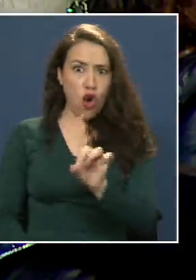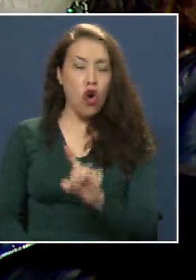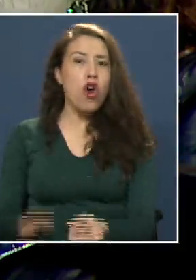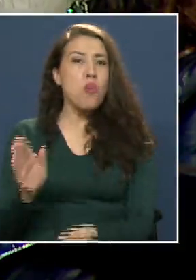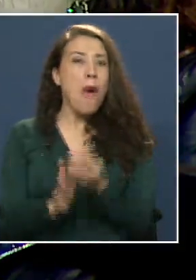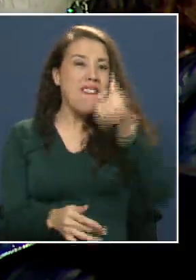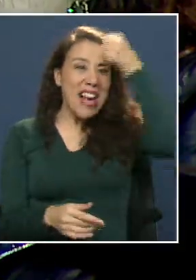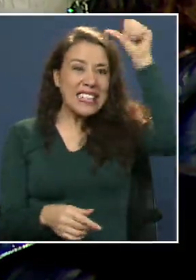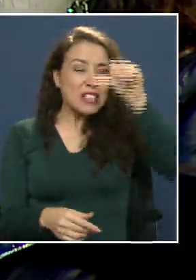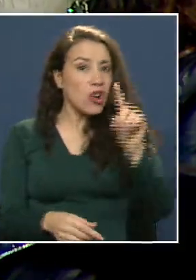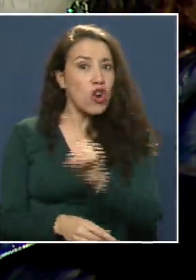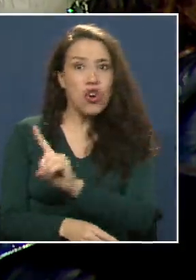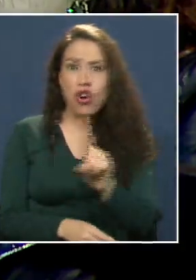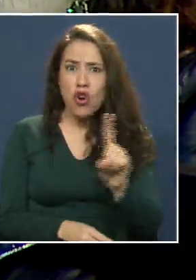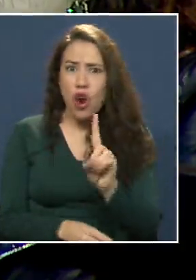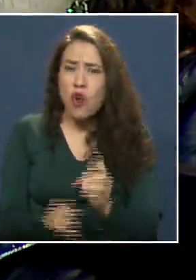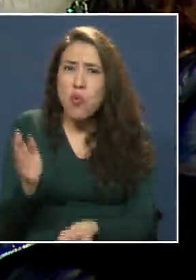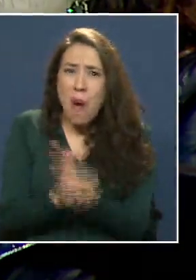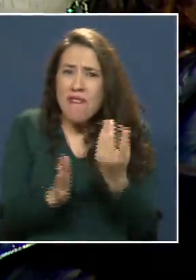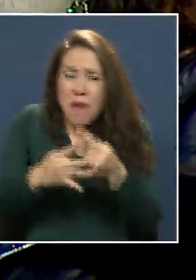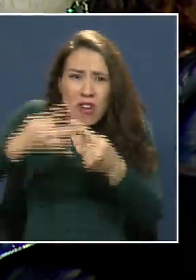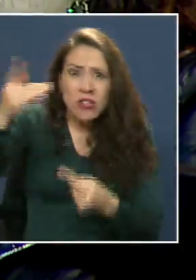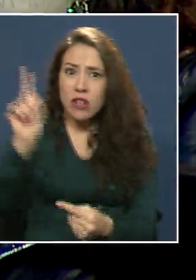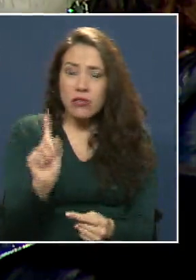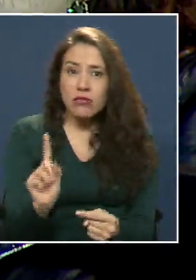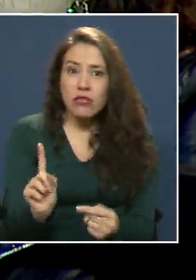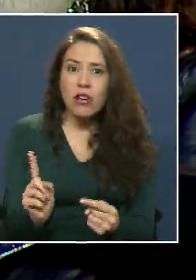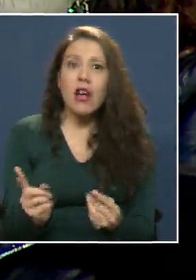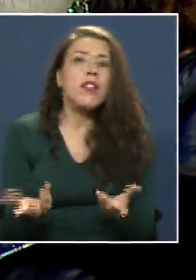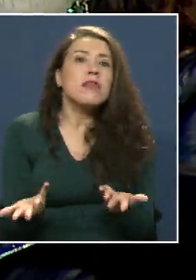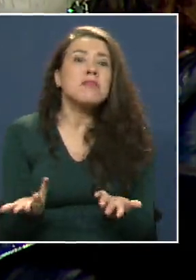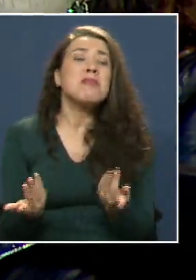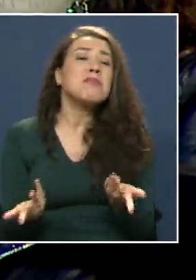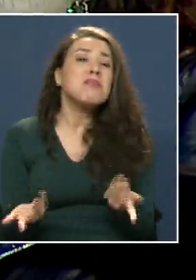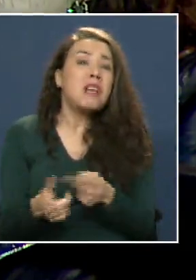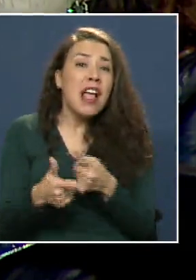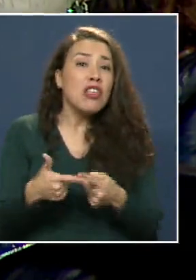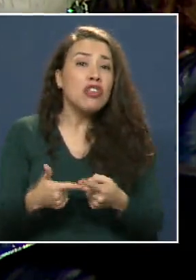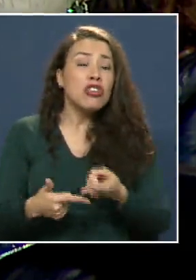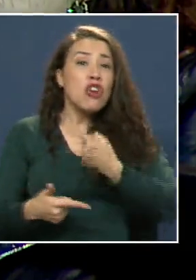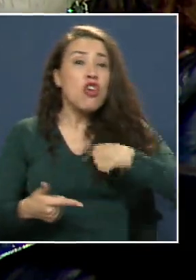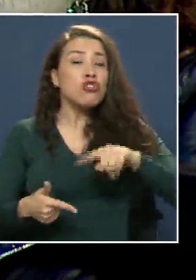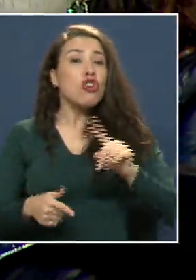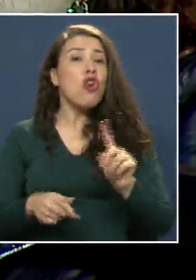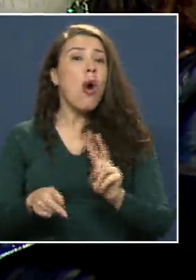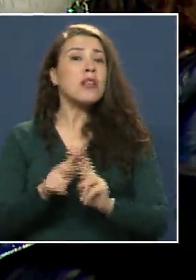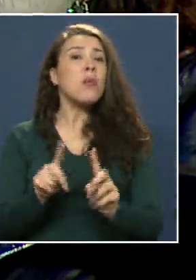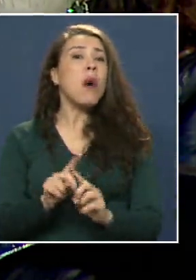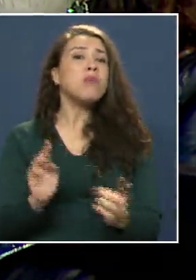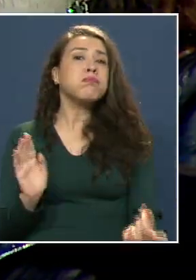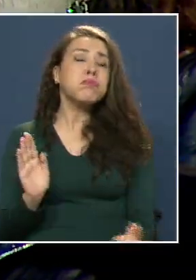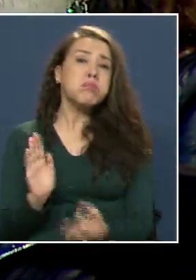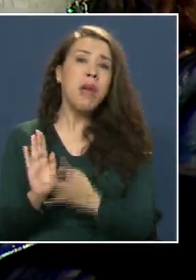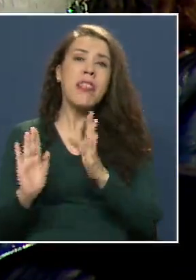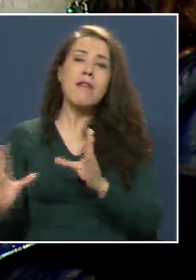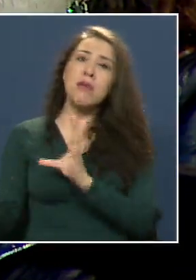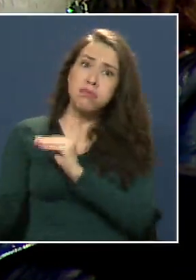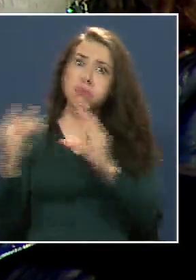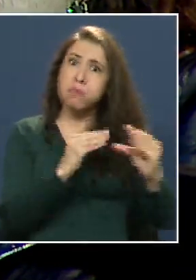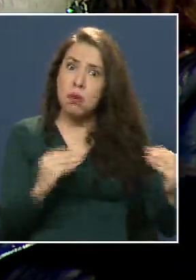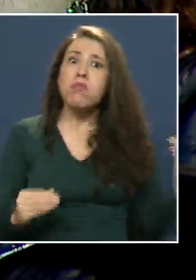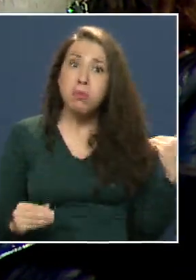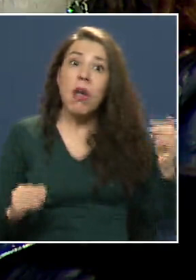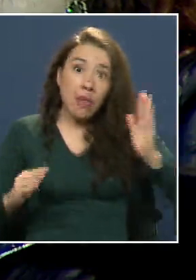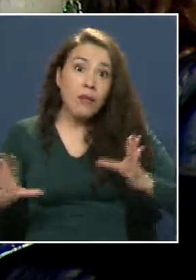nuevas penas, no hay nuevas sanciones. En consecuencia, no se está infringiendo, y habrá que discutirlo donde haya que